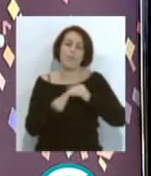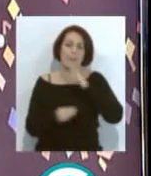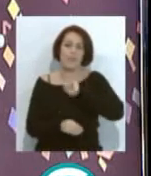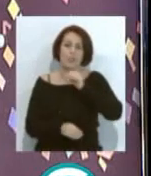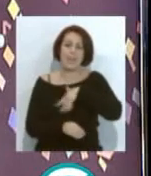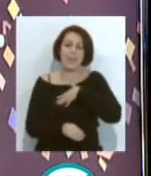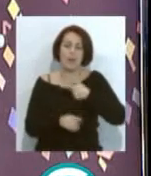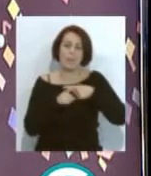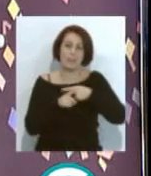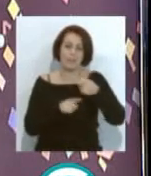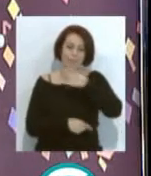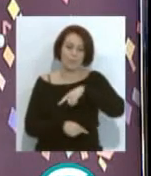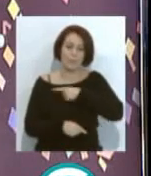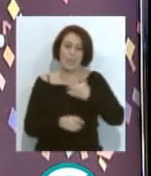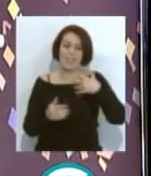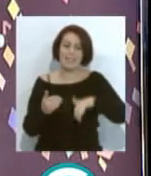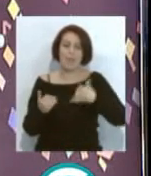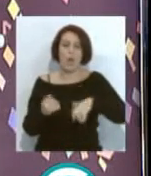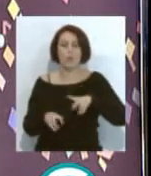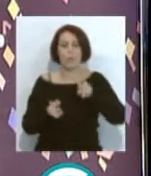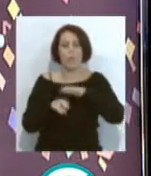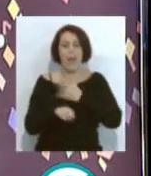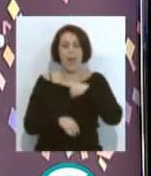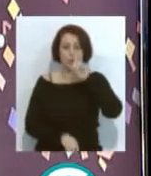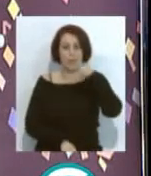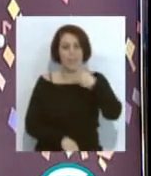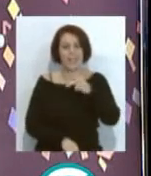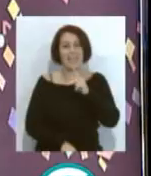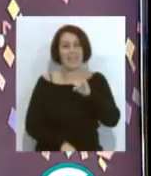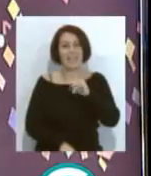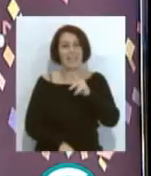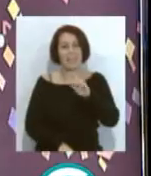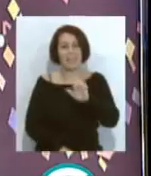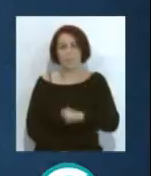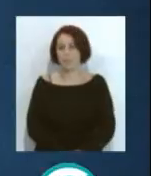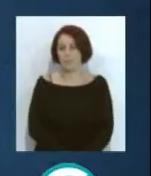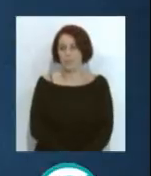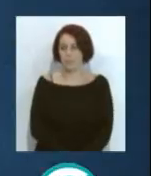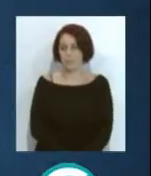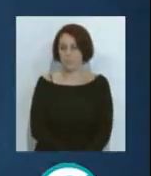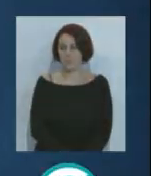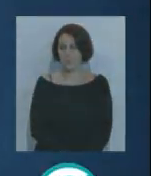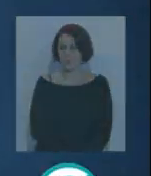con ustedes este nuevo tango para 2021 de Quique Remolino.